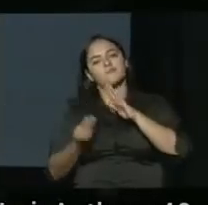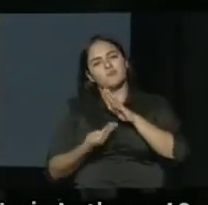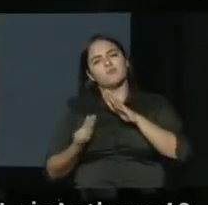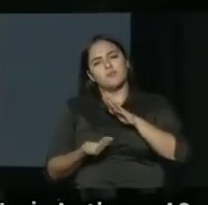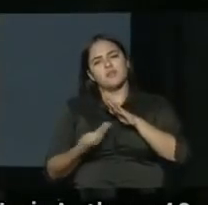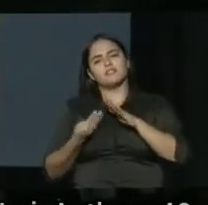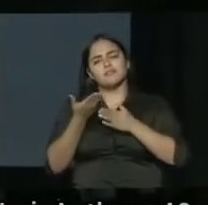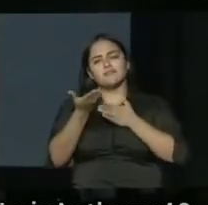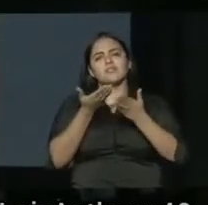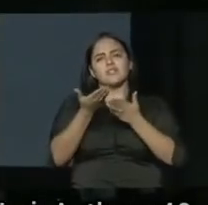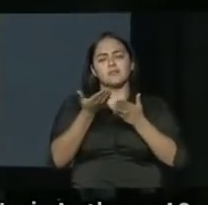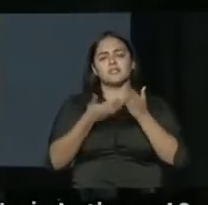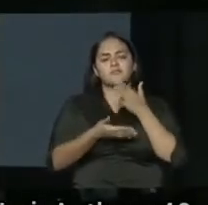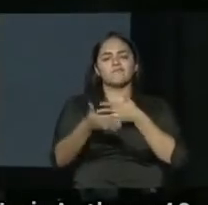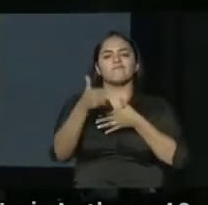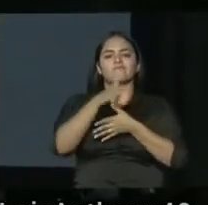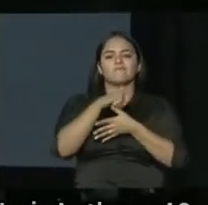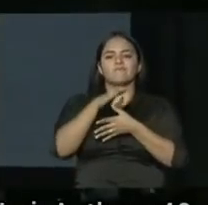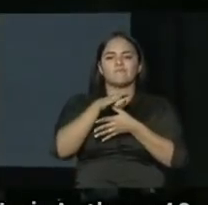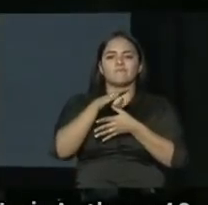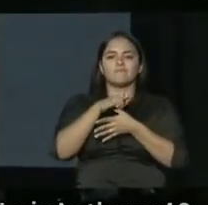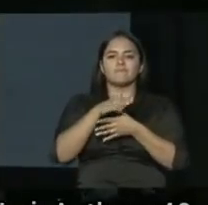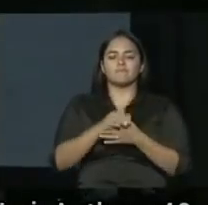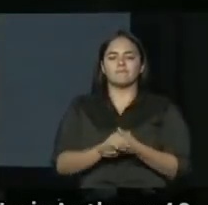servicios esenciales.